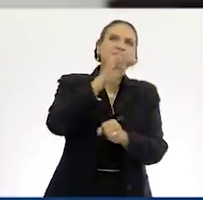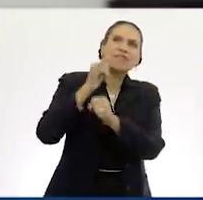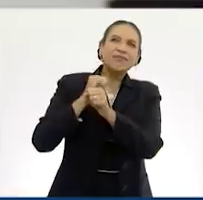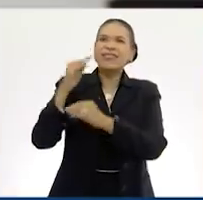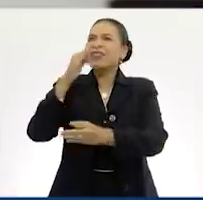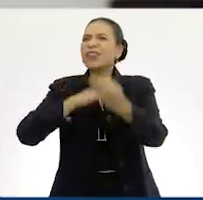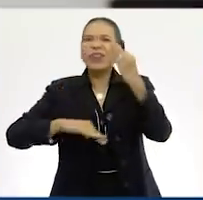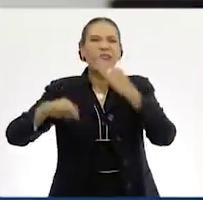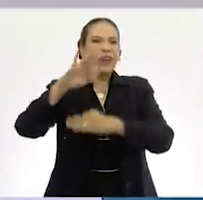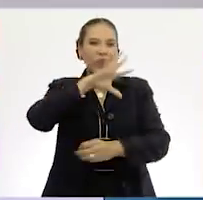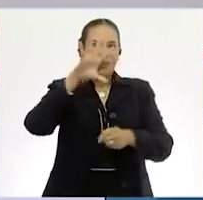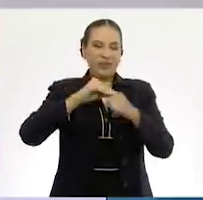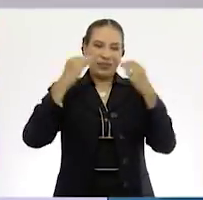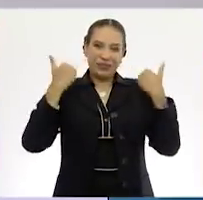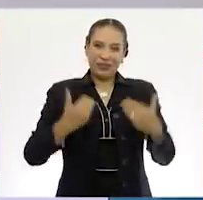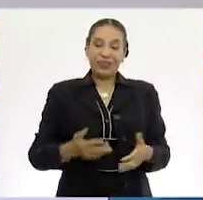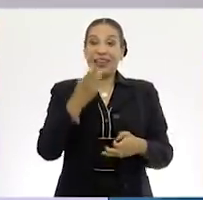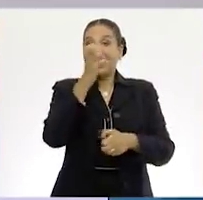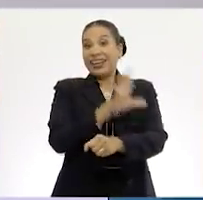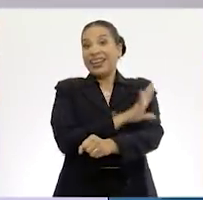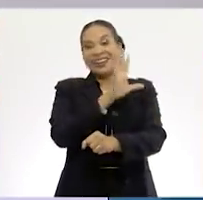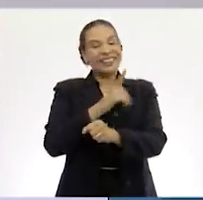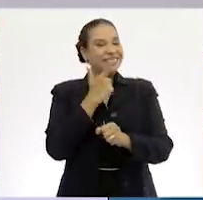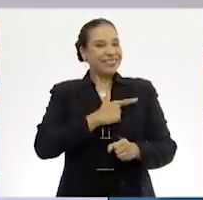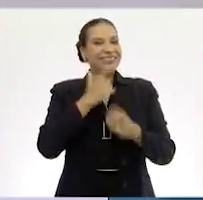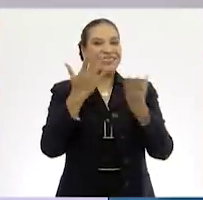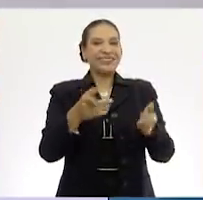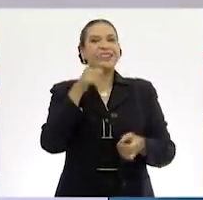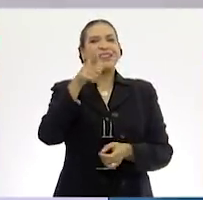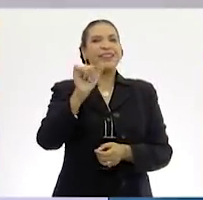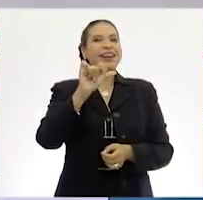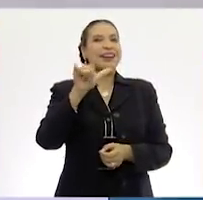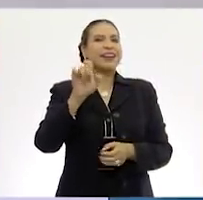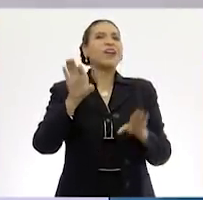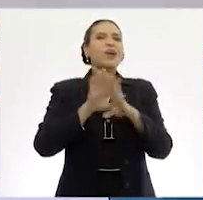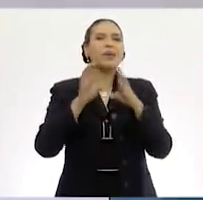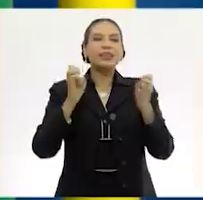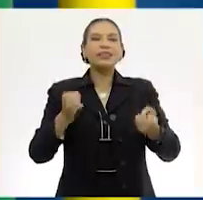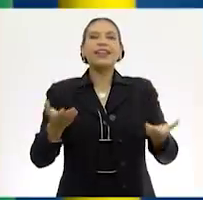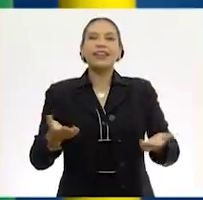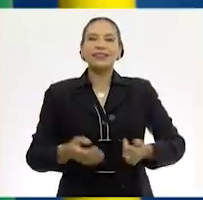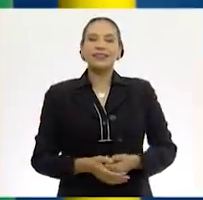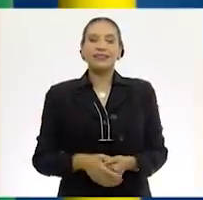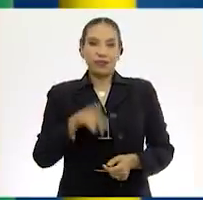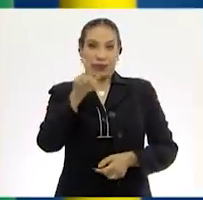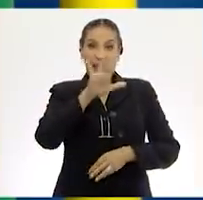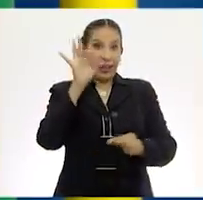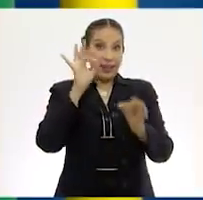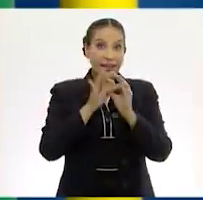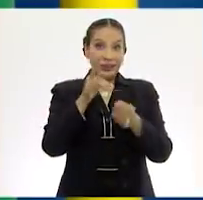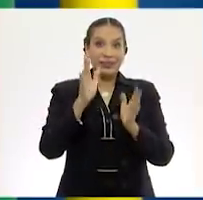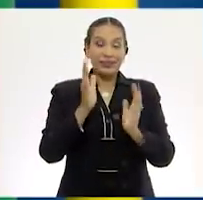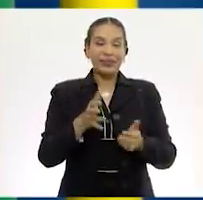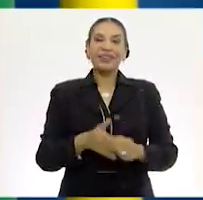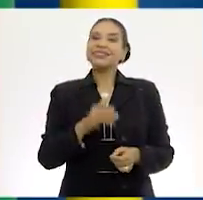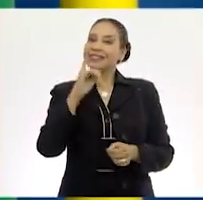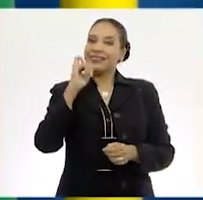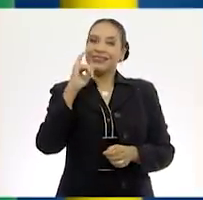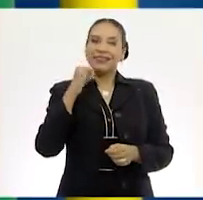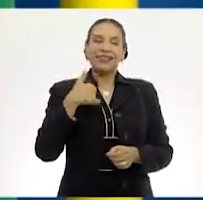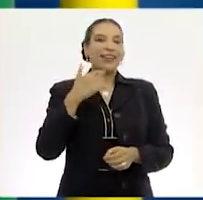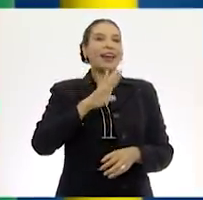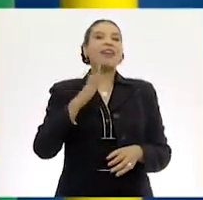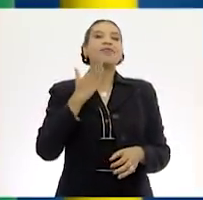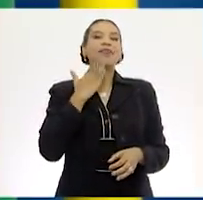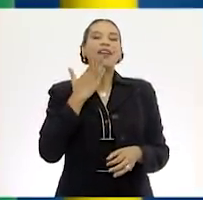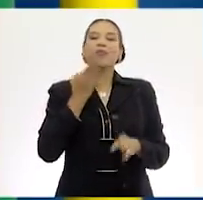todo. Esa energía me gusta. ¿Y tú, Ale? ¿Cómo estás? ¿Tú también estás lista? Sí, estoy